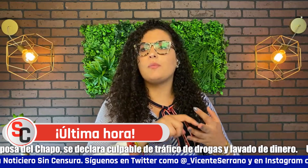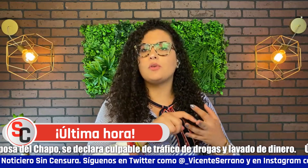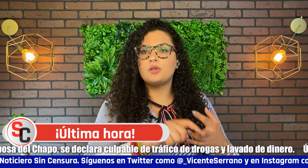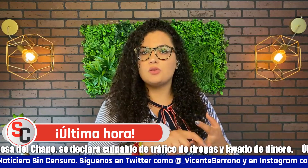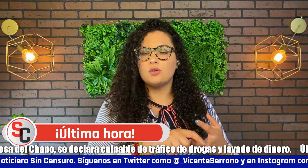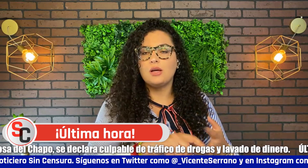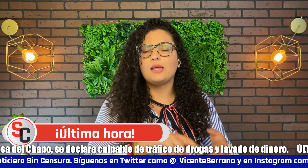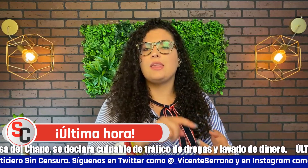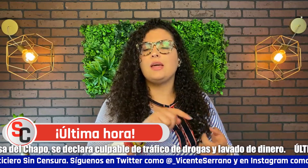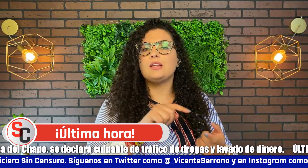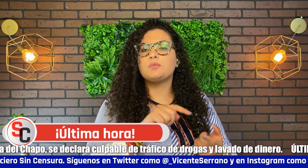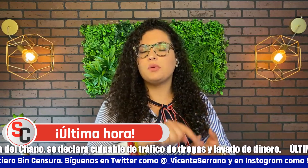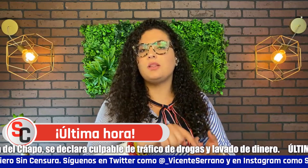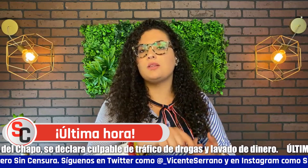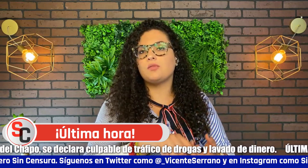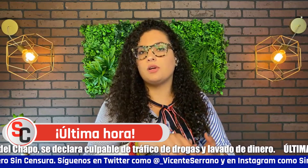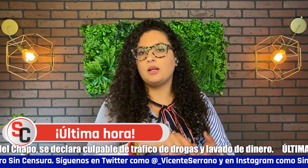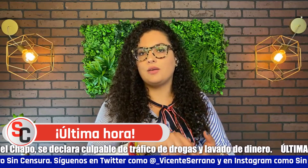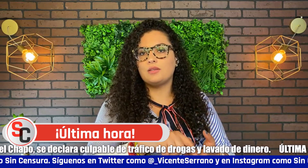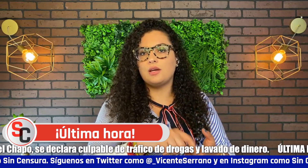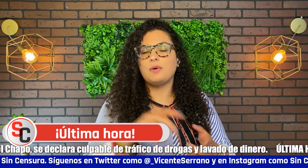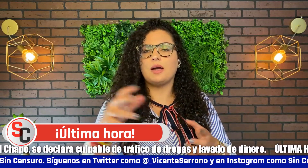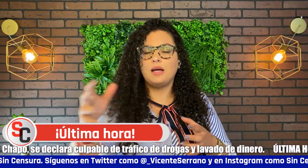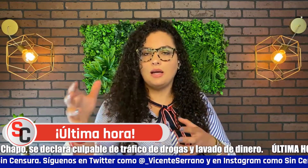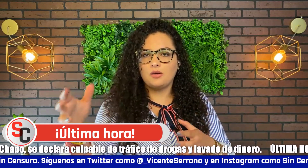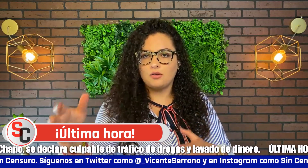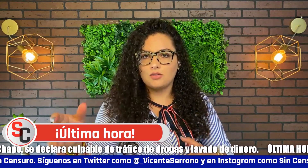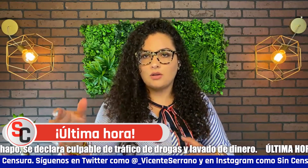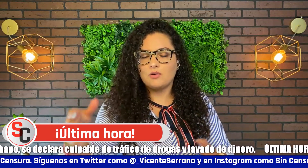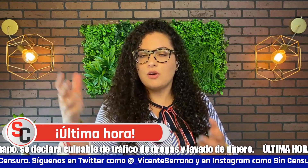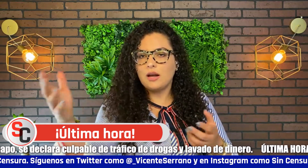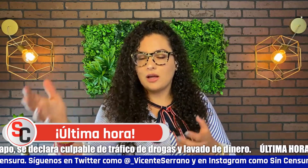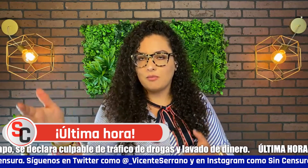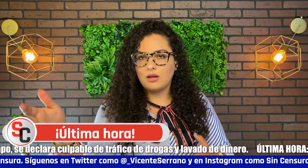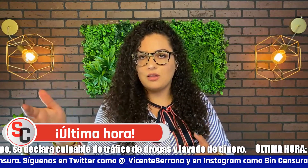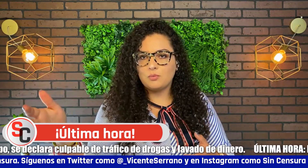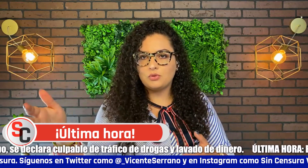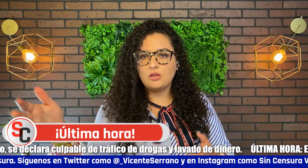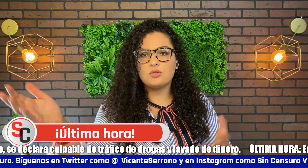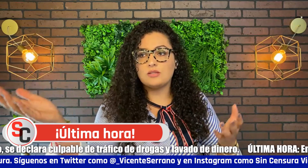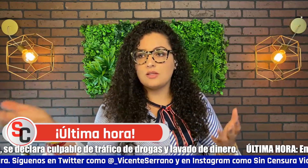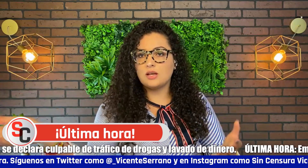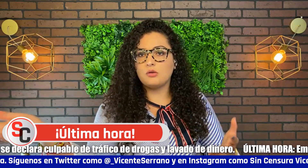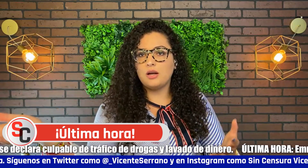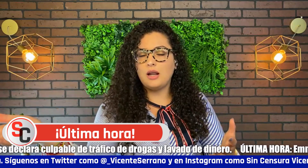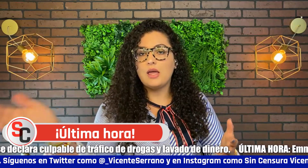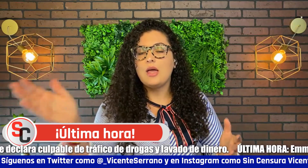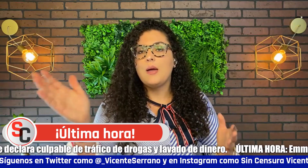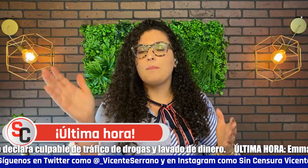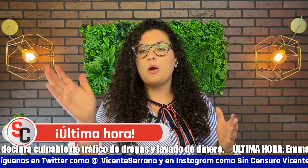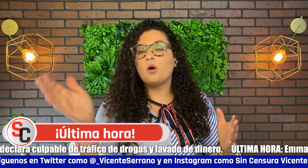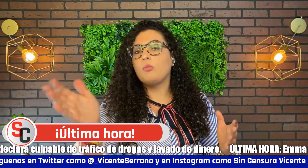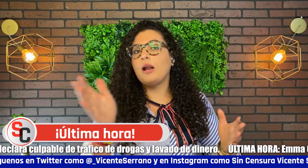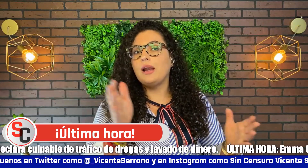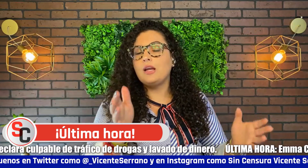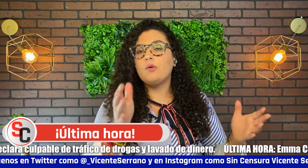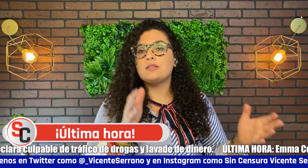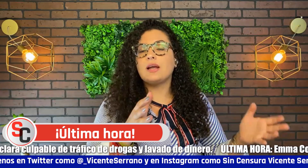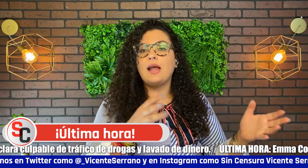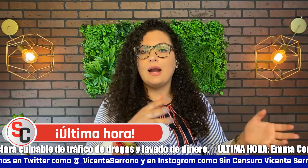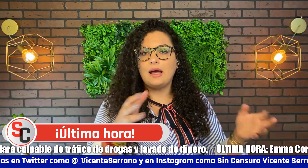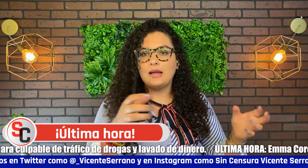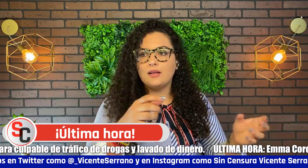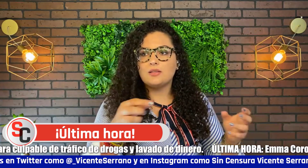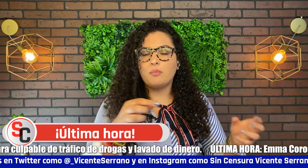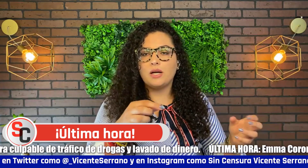homologar el proceso. ¿Quiénes pueden desaforar a Cabeza de Vaca? El Congreso de la Unión, la Cámara de Diputados, está escrito en la ley. Pero como la ley no